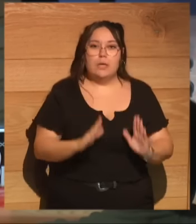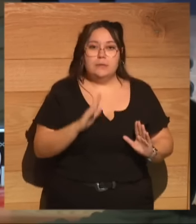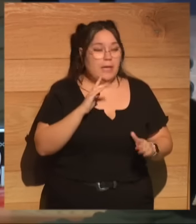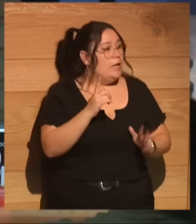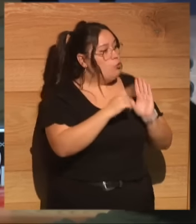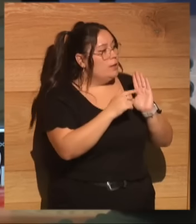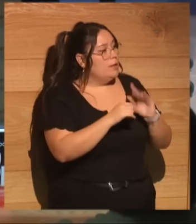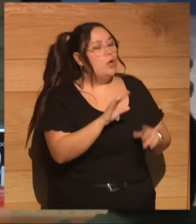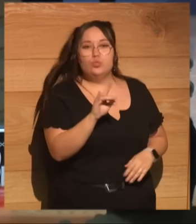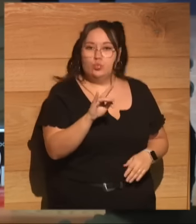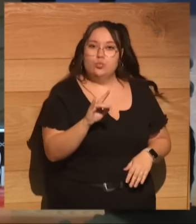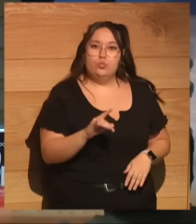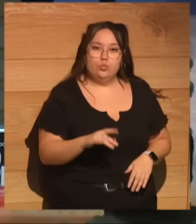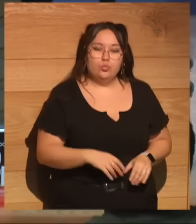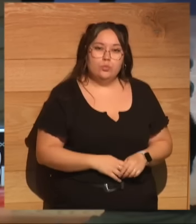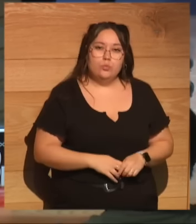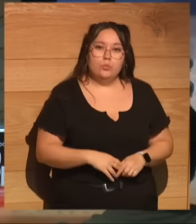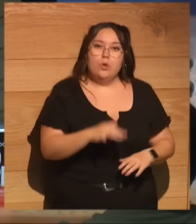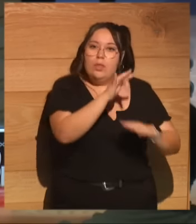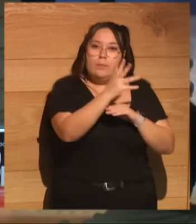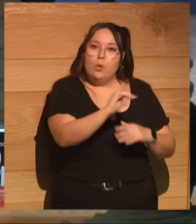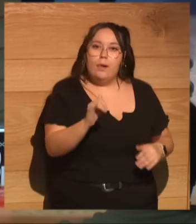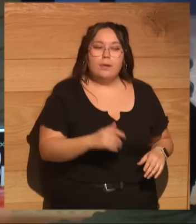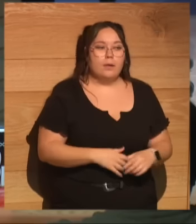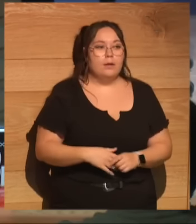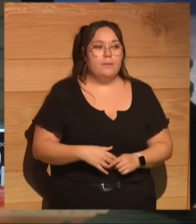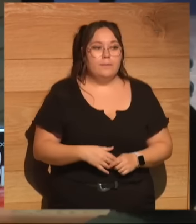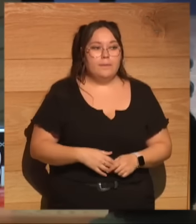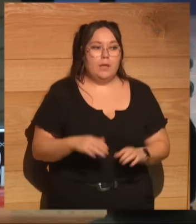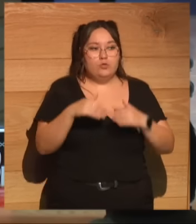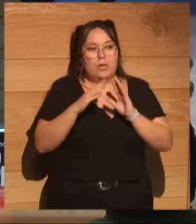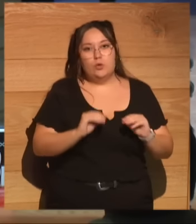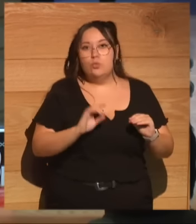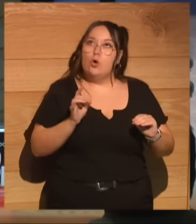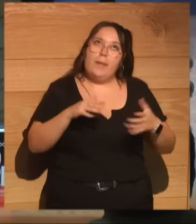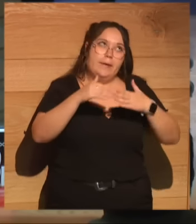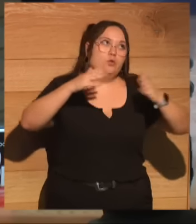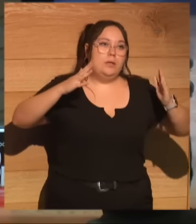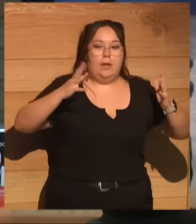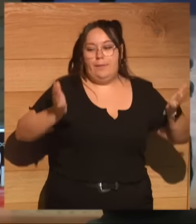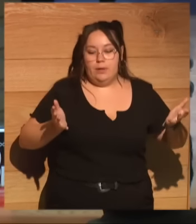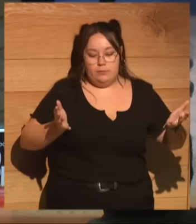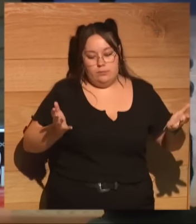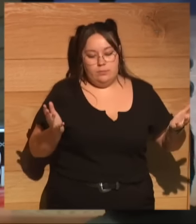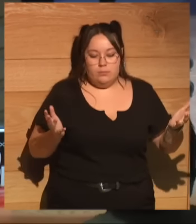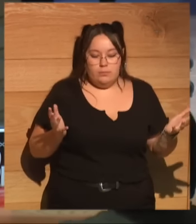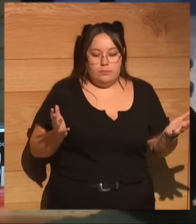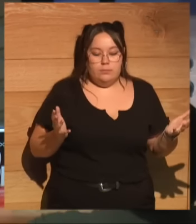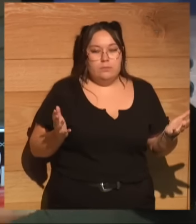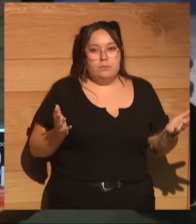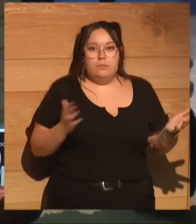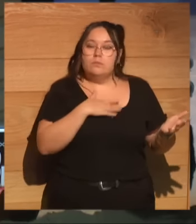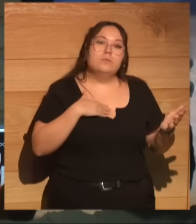cementerio. Sí, no, como que lo alquila, tiene un cementerio que tú te entierras en su casa. Bueno, su casa no, es una casa. En fin, no es que sea que lo